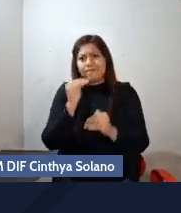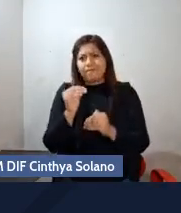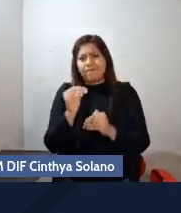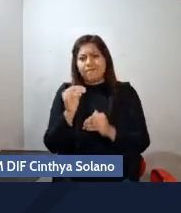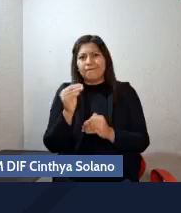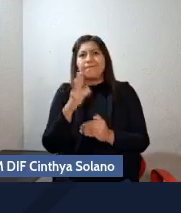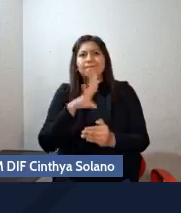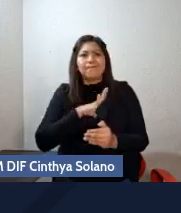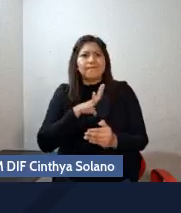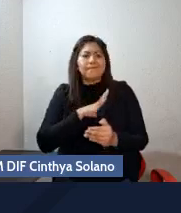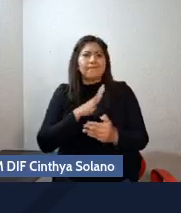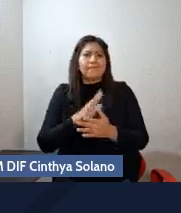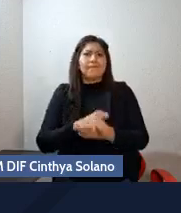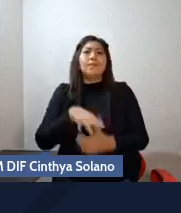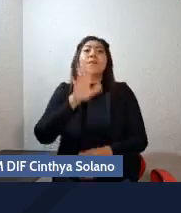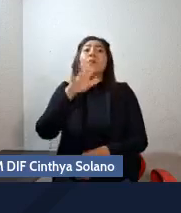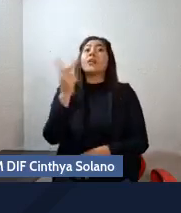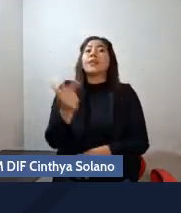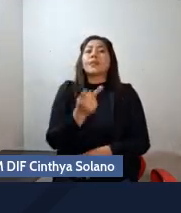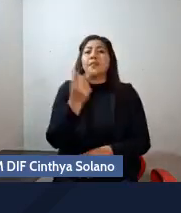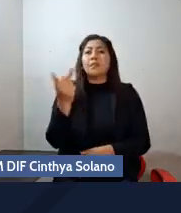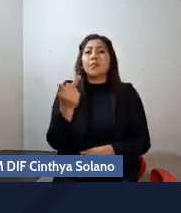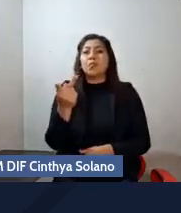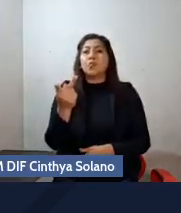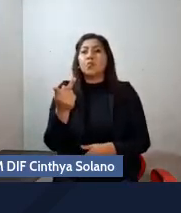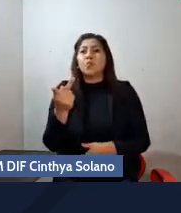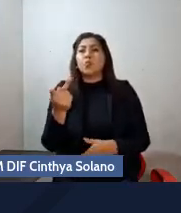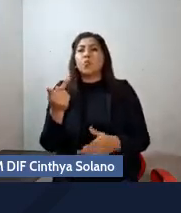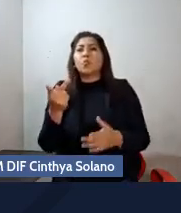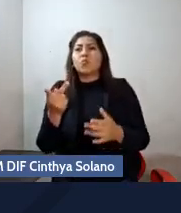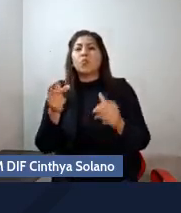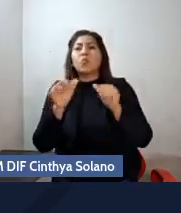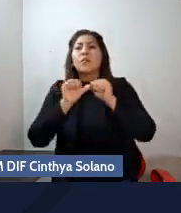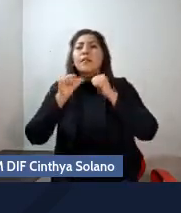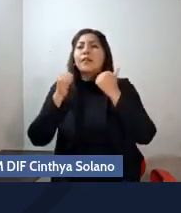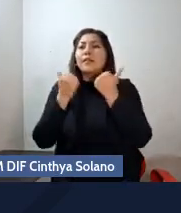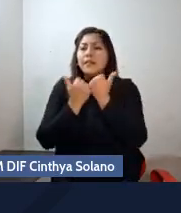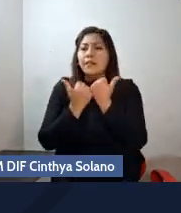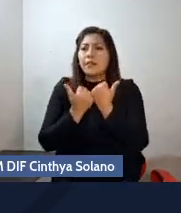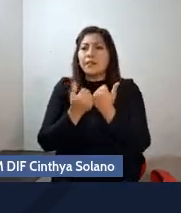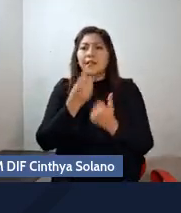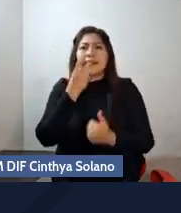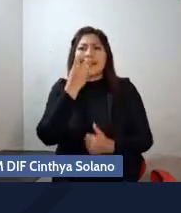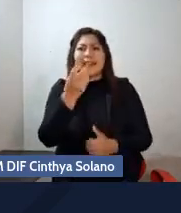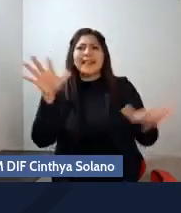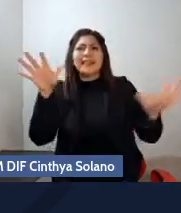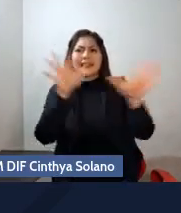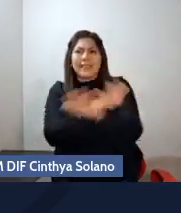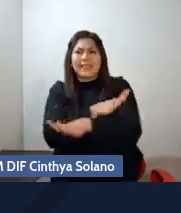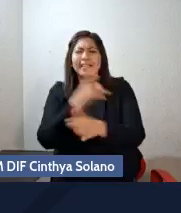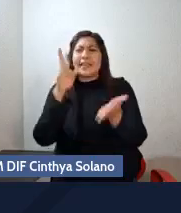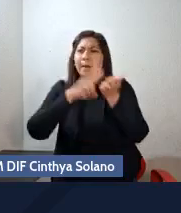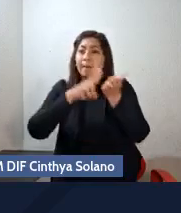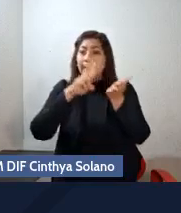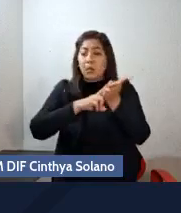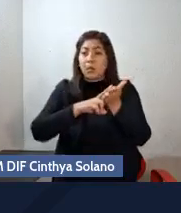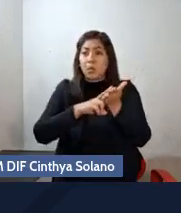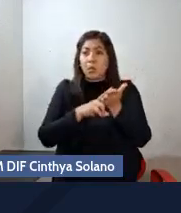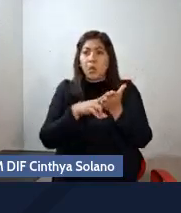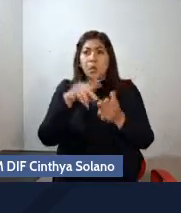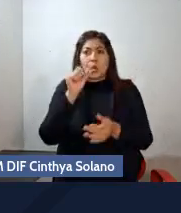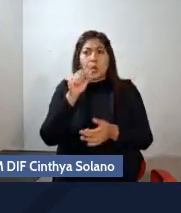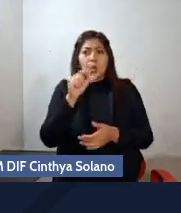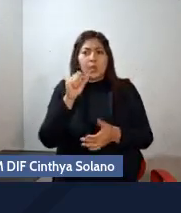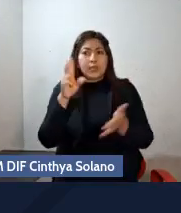Gracias, maestra. Tenemos una pregunta de la audiencia que dice, ¿esa revocación o cambio tiene otro costo adicional o con el mismo costo inicial se cubren